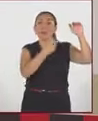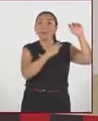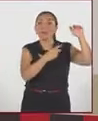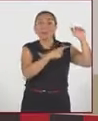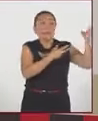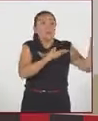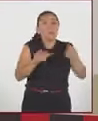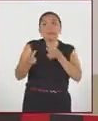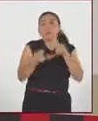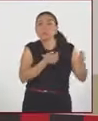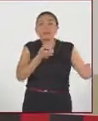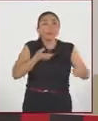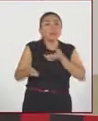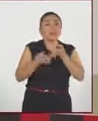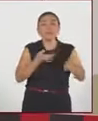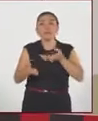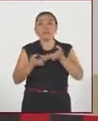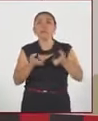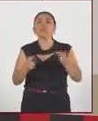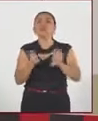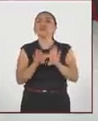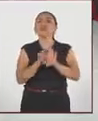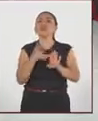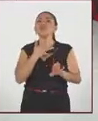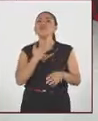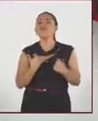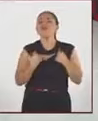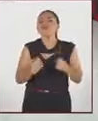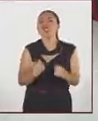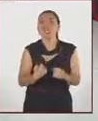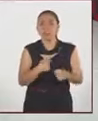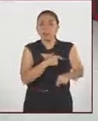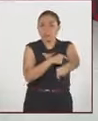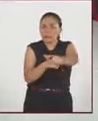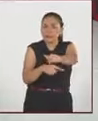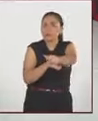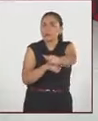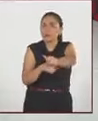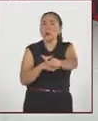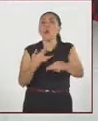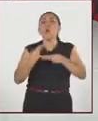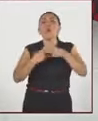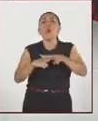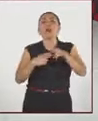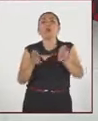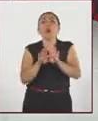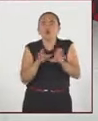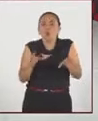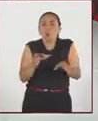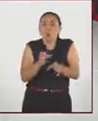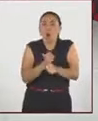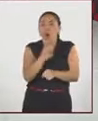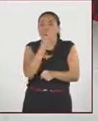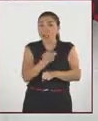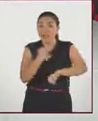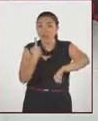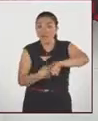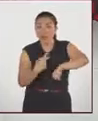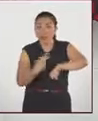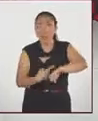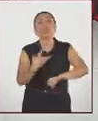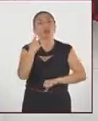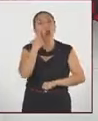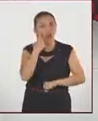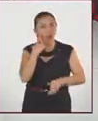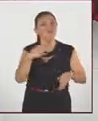el tendón con mucha fuerza y se empieza a traer el hueso. Entonces esta patología sí es